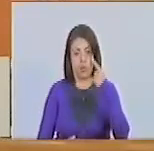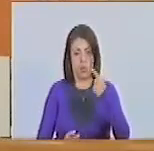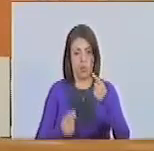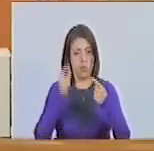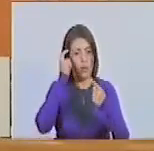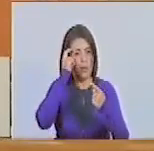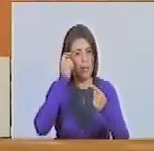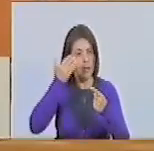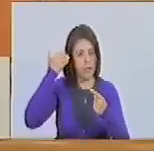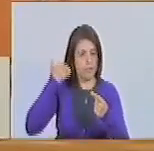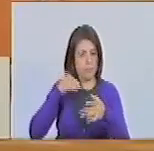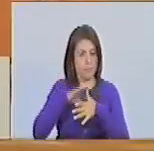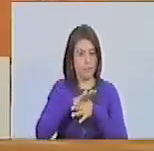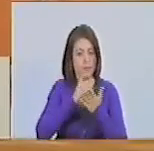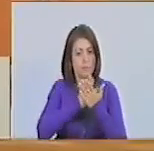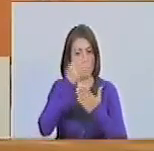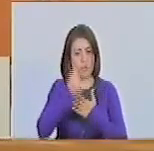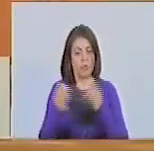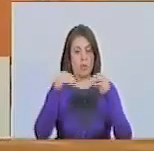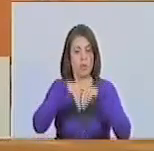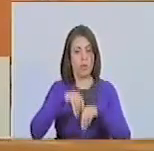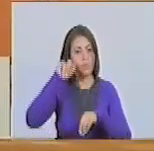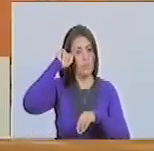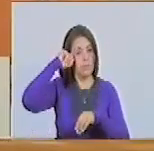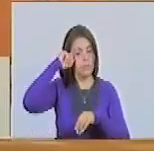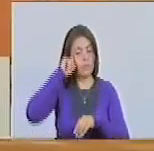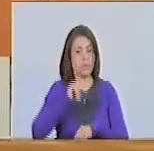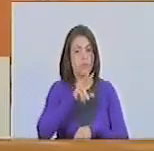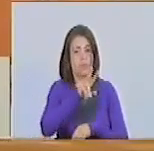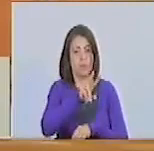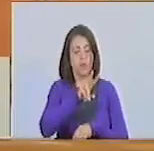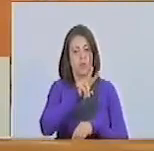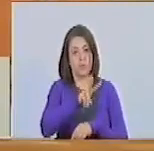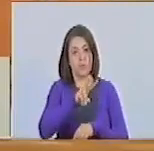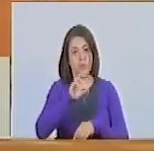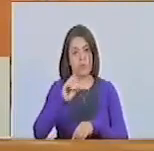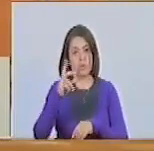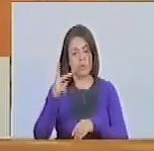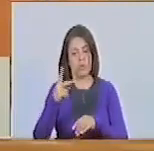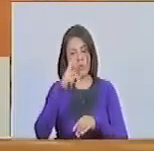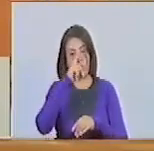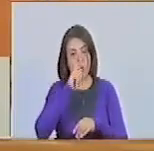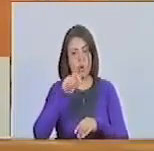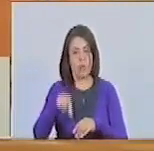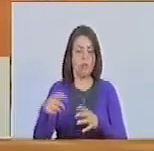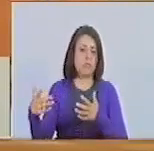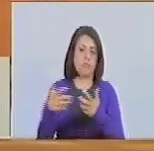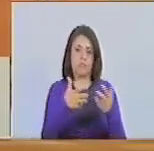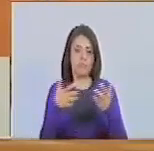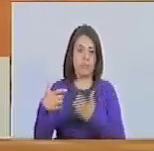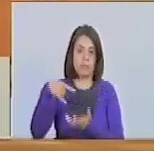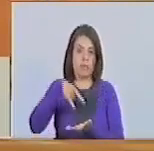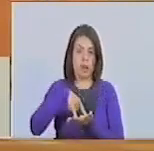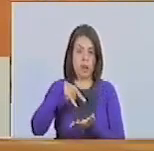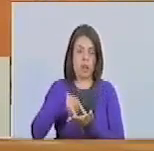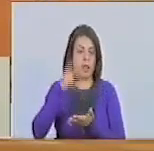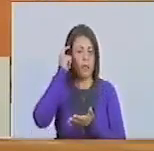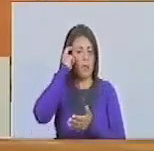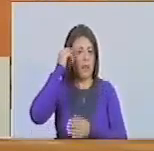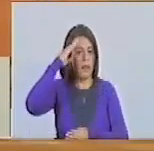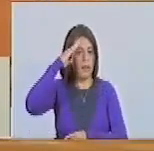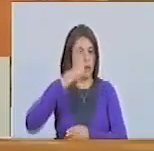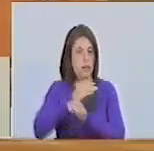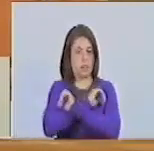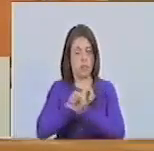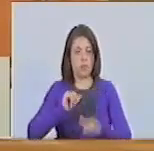del orden del día. Proyecto de acuerdo en conmemoración del 202º aniversario de la Batalla de Carabobo y Día del